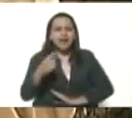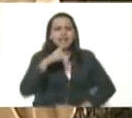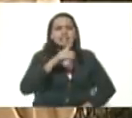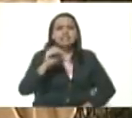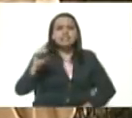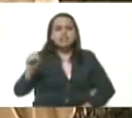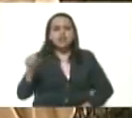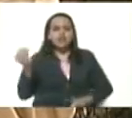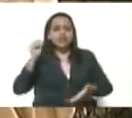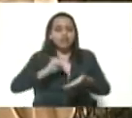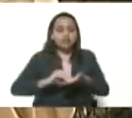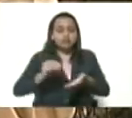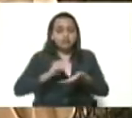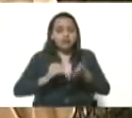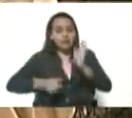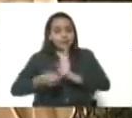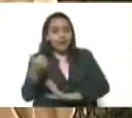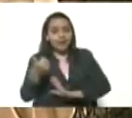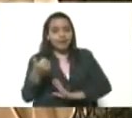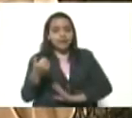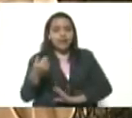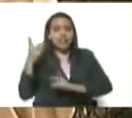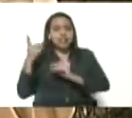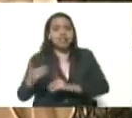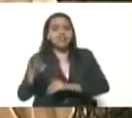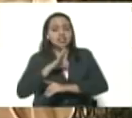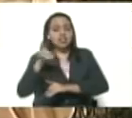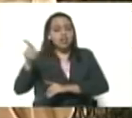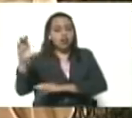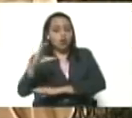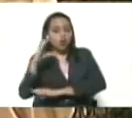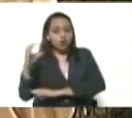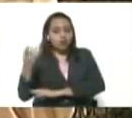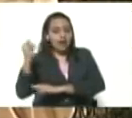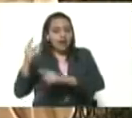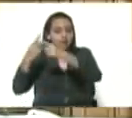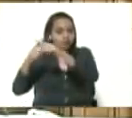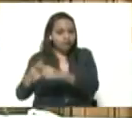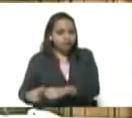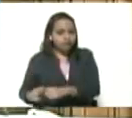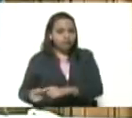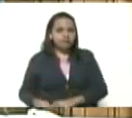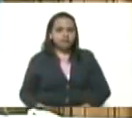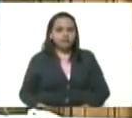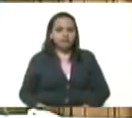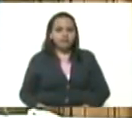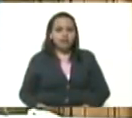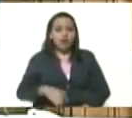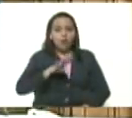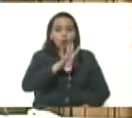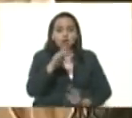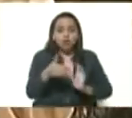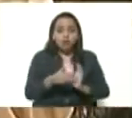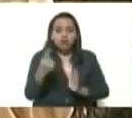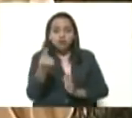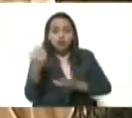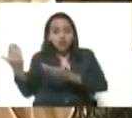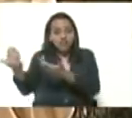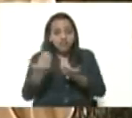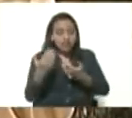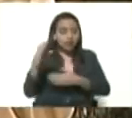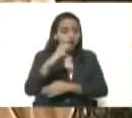veces más debería tener Colombia para de registro de casos. Estos ahora, son 4.000 casos solo de Colombia. Solo